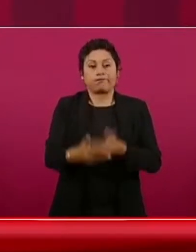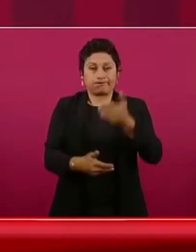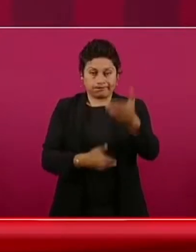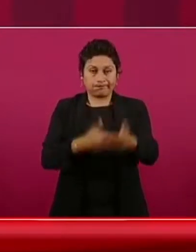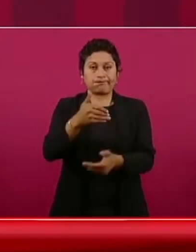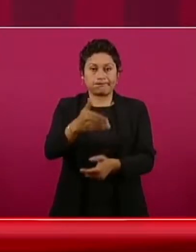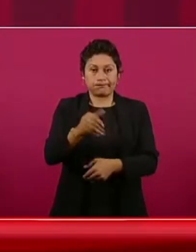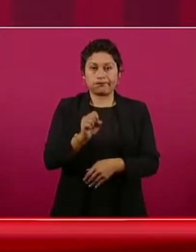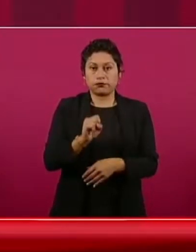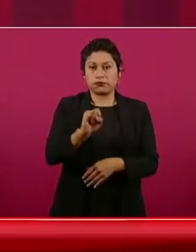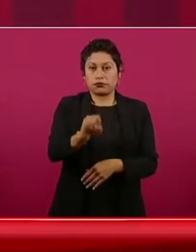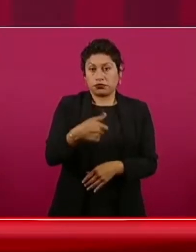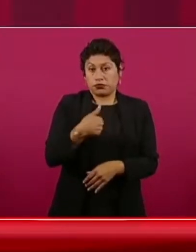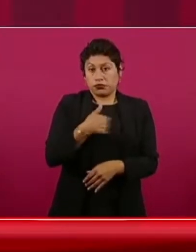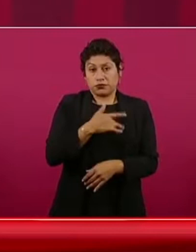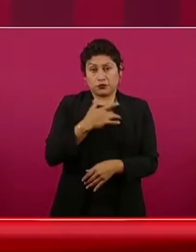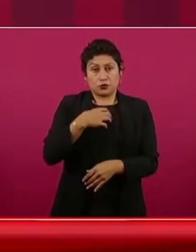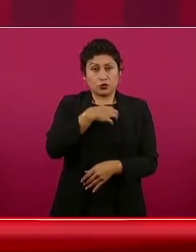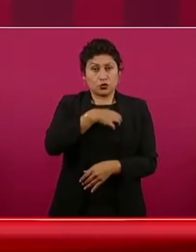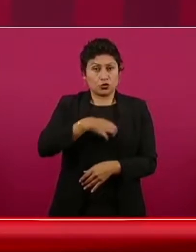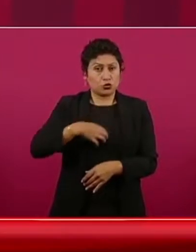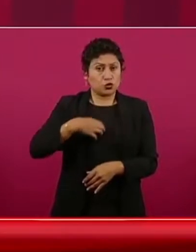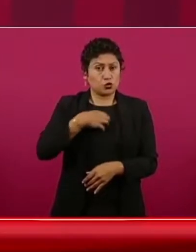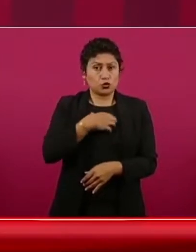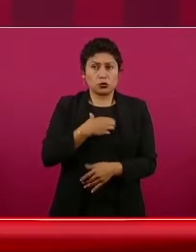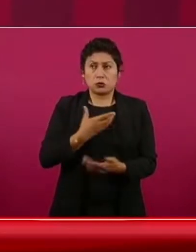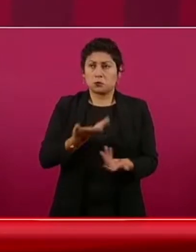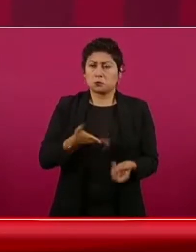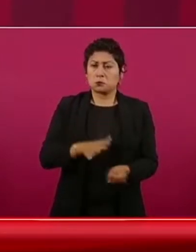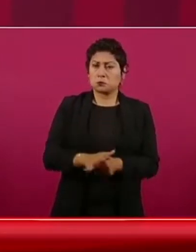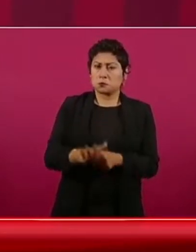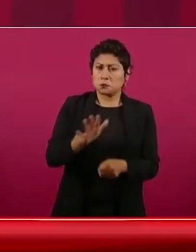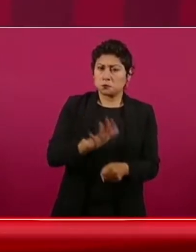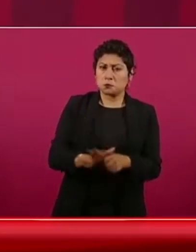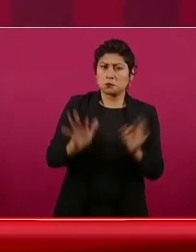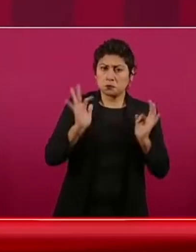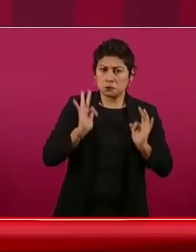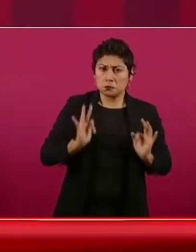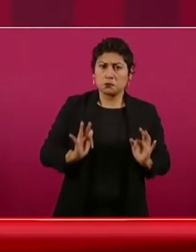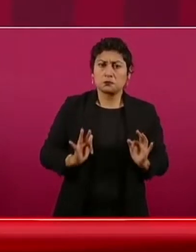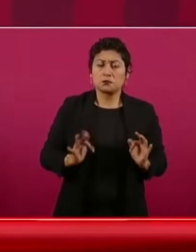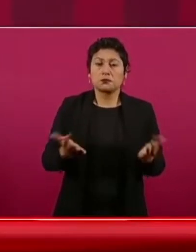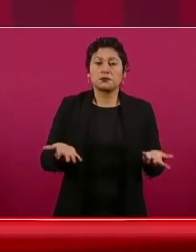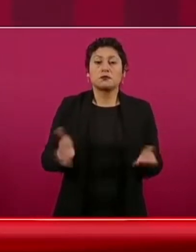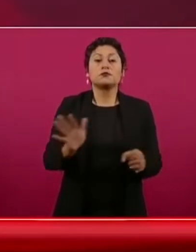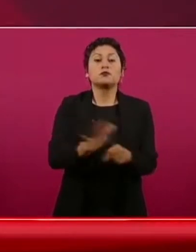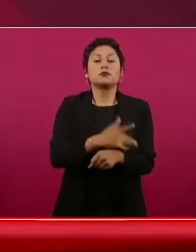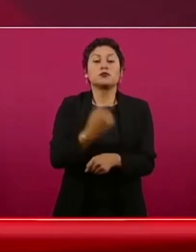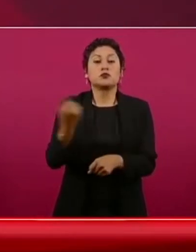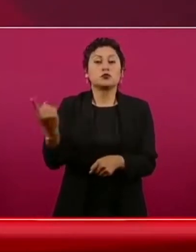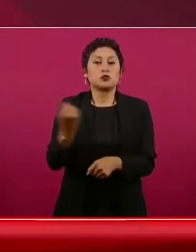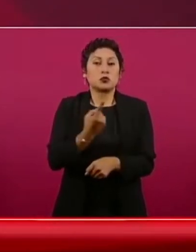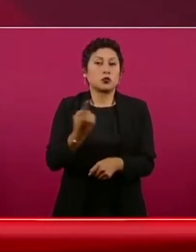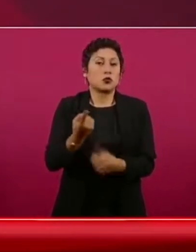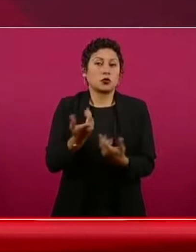Estoy muy contento, satisfecho, porque se logró